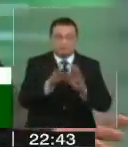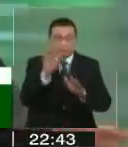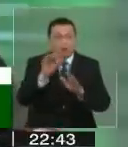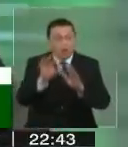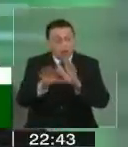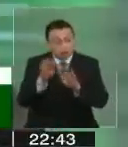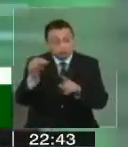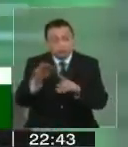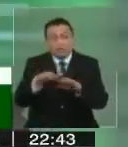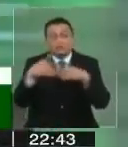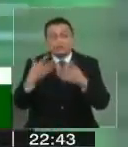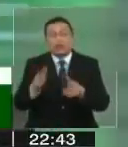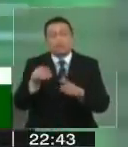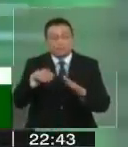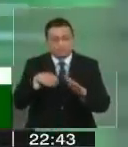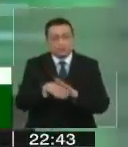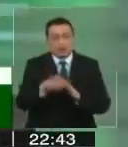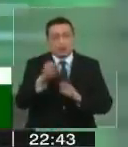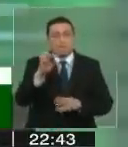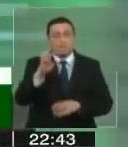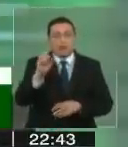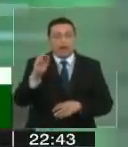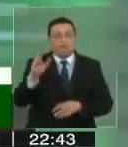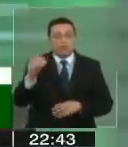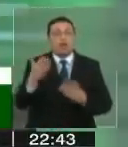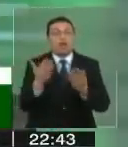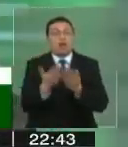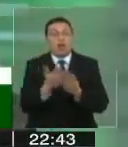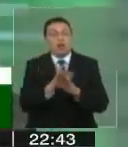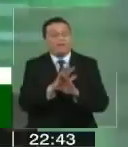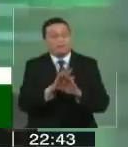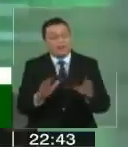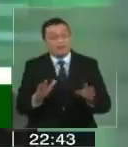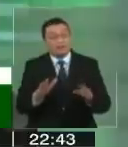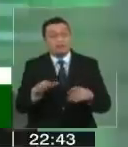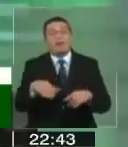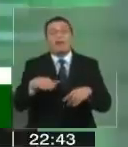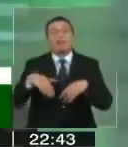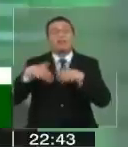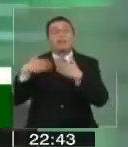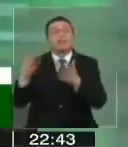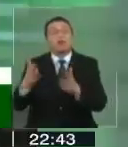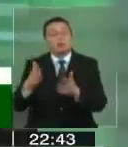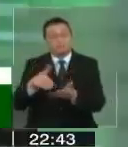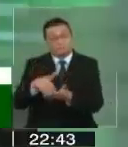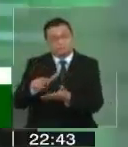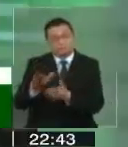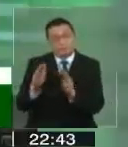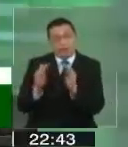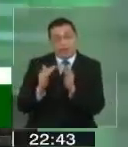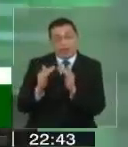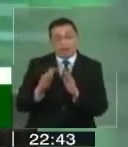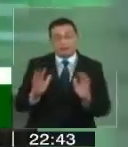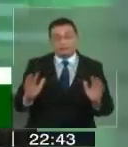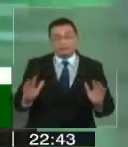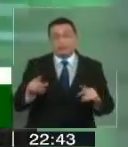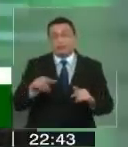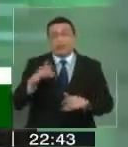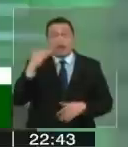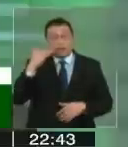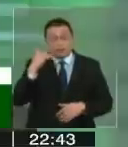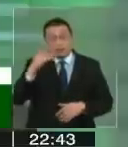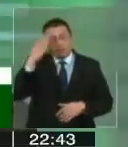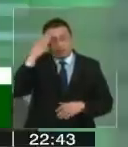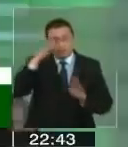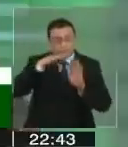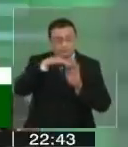encontré, bueno, ya Pablo le termina su temporada escolar y de ahí a la casa. A la casa porque es un niño con